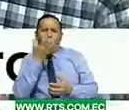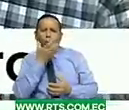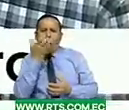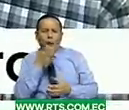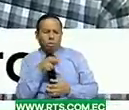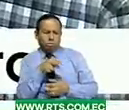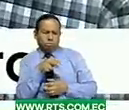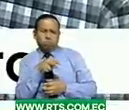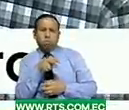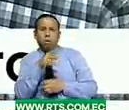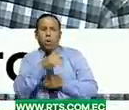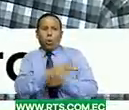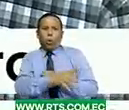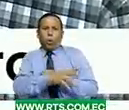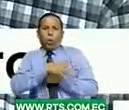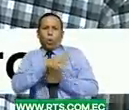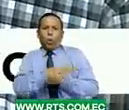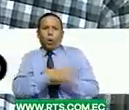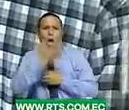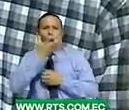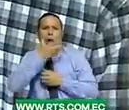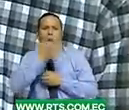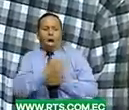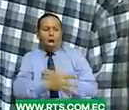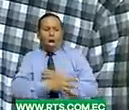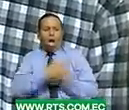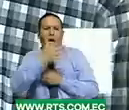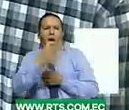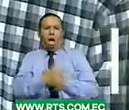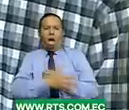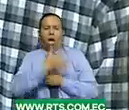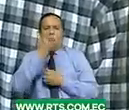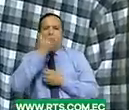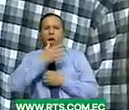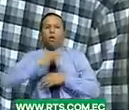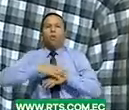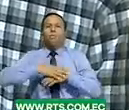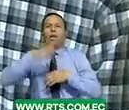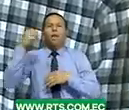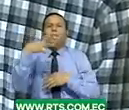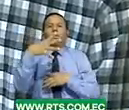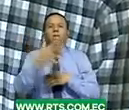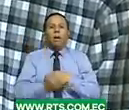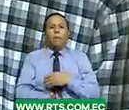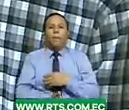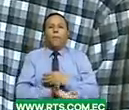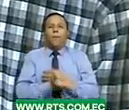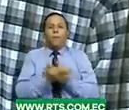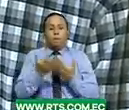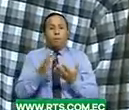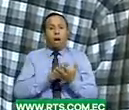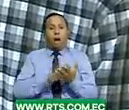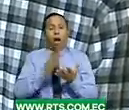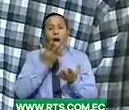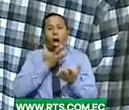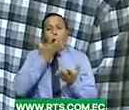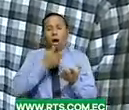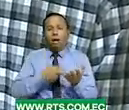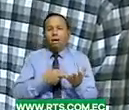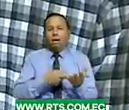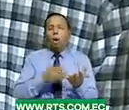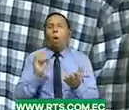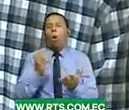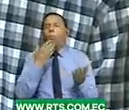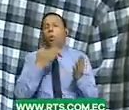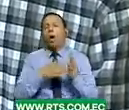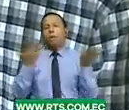piel percibe las ondas infrarrojas a través de la vibración y el aumento de la temperatura de nuestra mano. También podemos